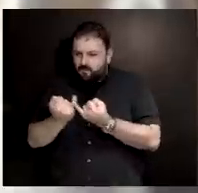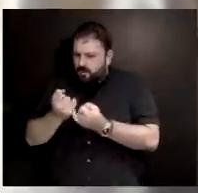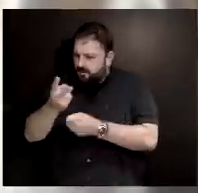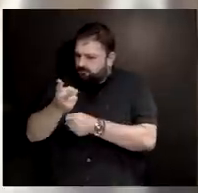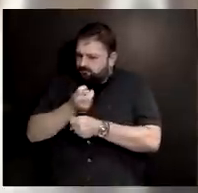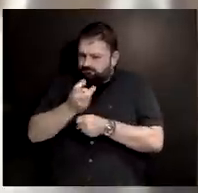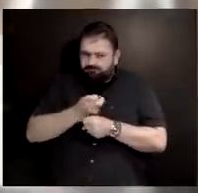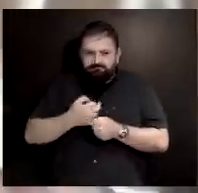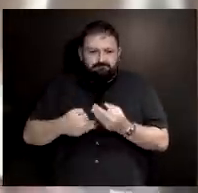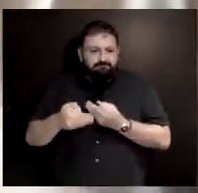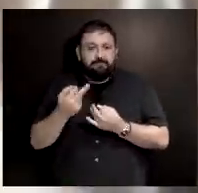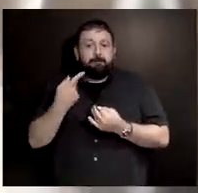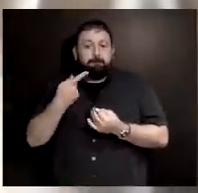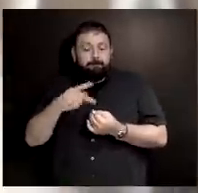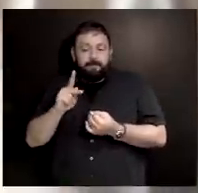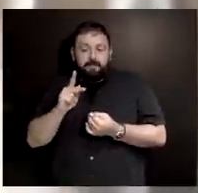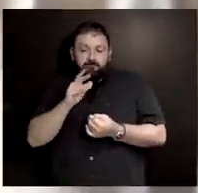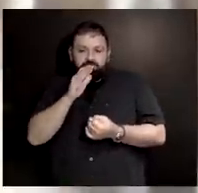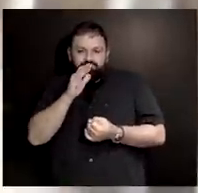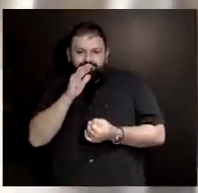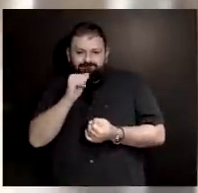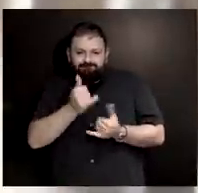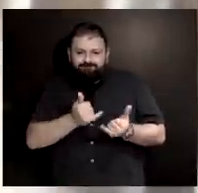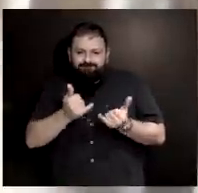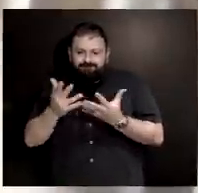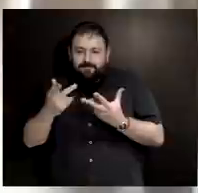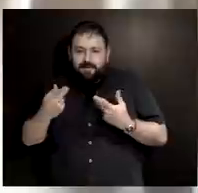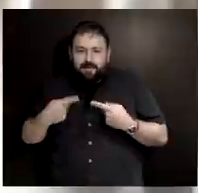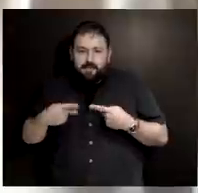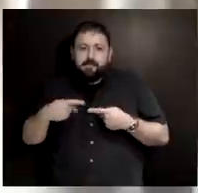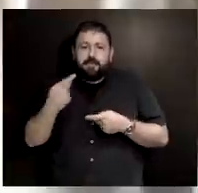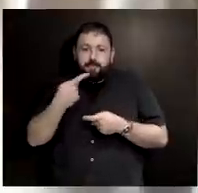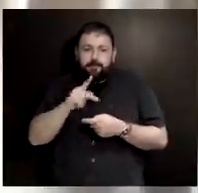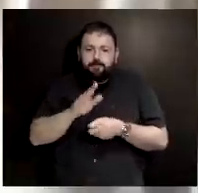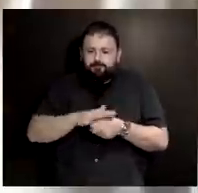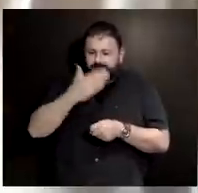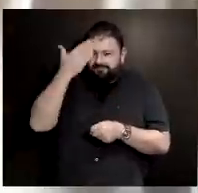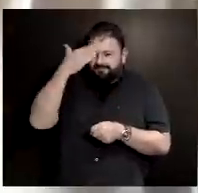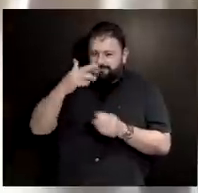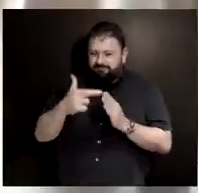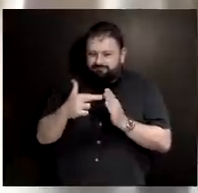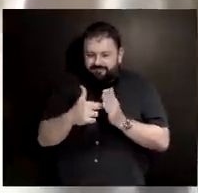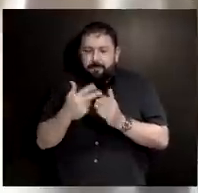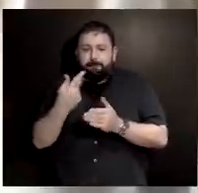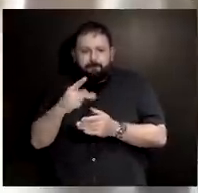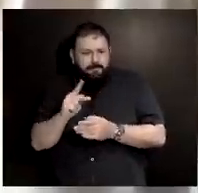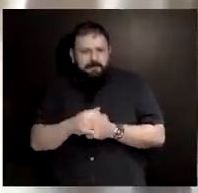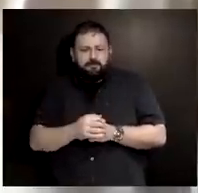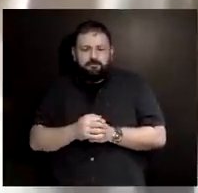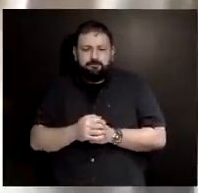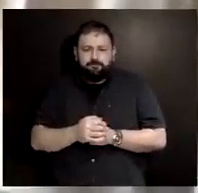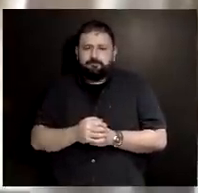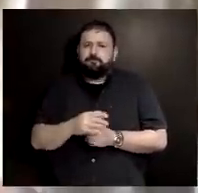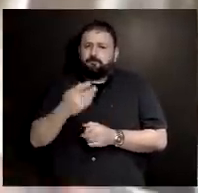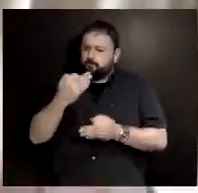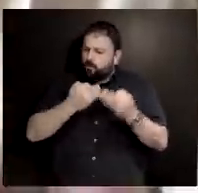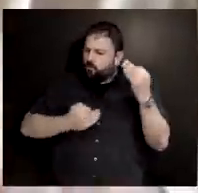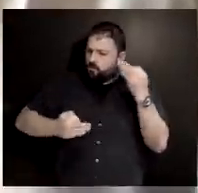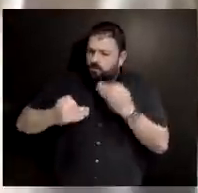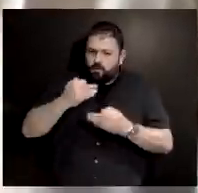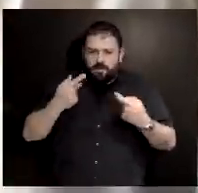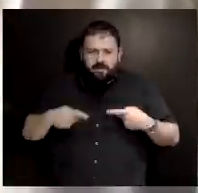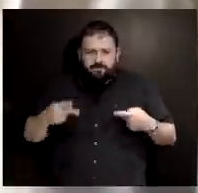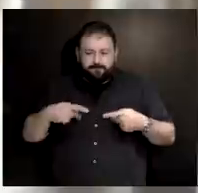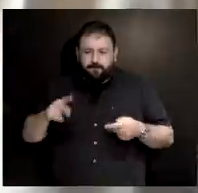Emprende y no habíamos podido llevar a la gente al evento oficial, pues ya se va a armar. Totalmente. Todos los ganadores en